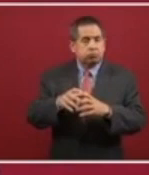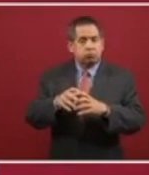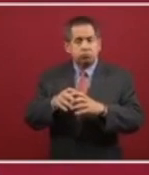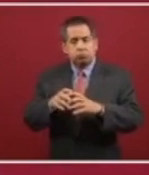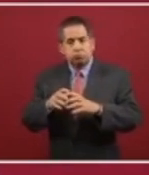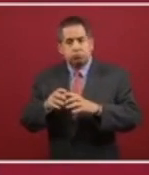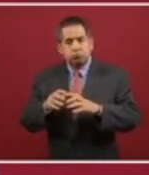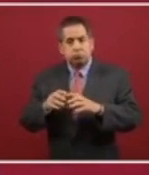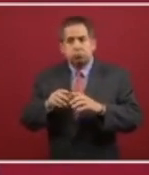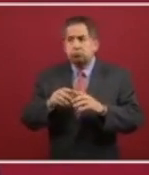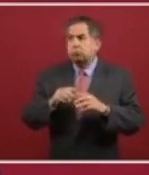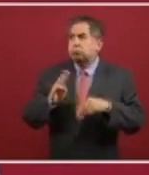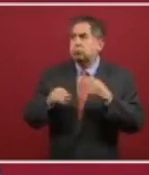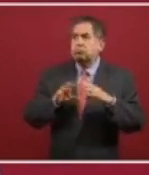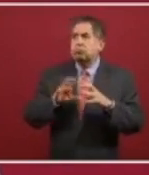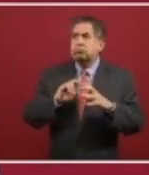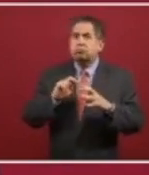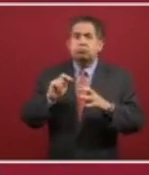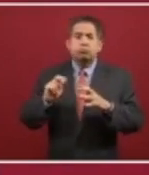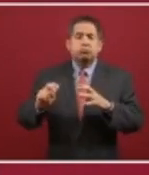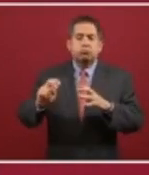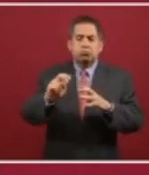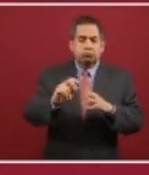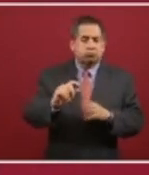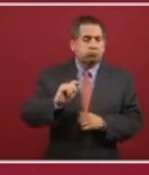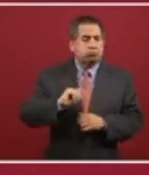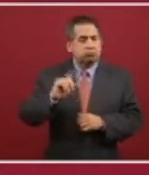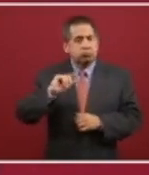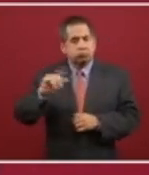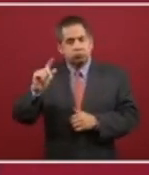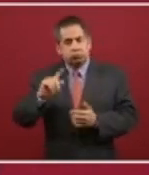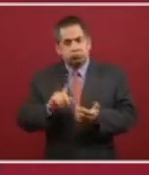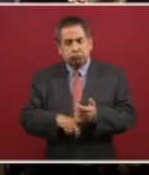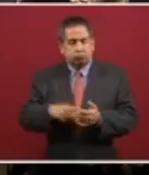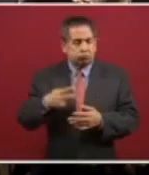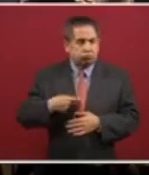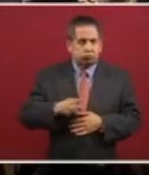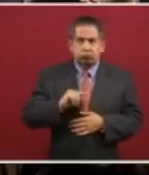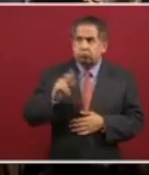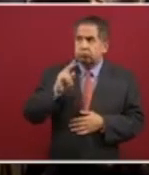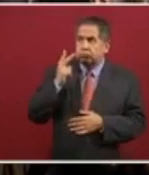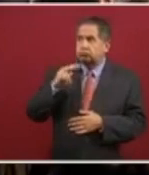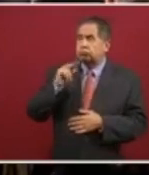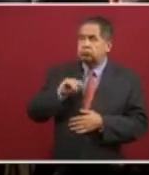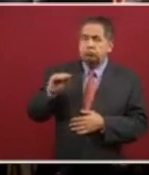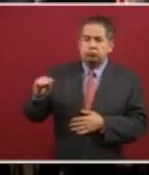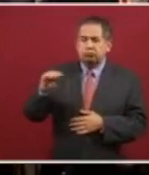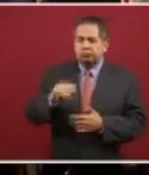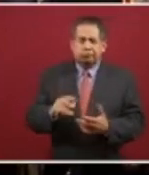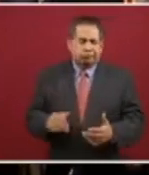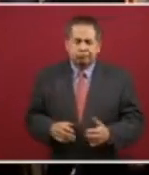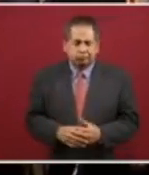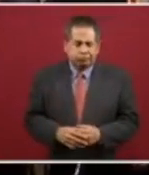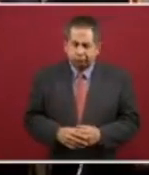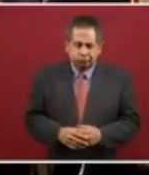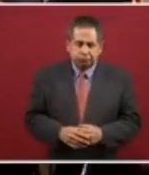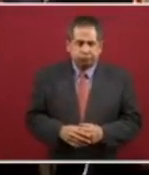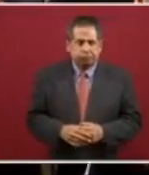por el mundo de funcionarios públicos, ¿no? Unos